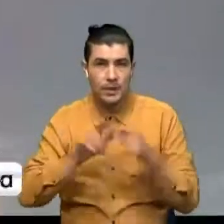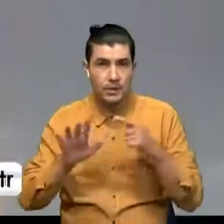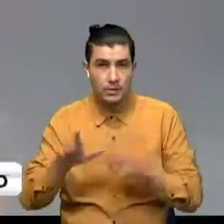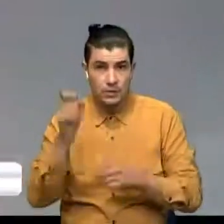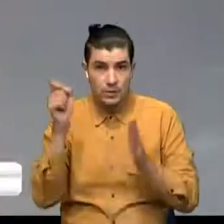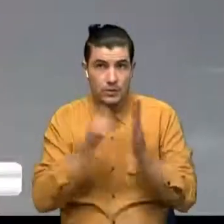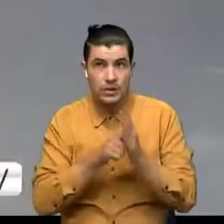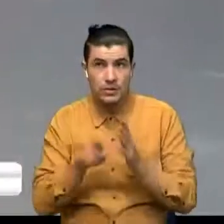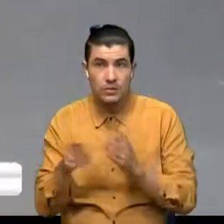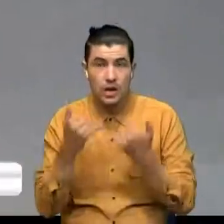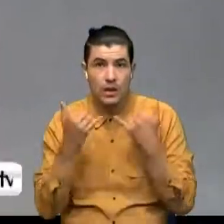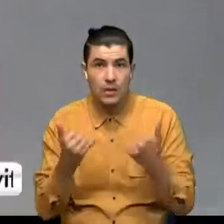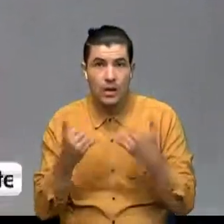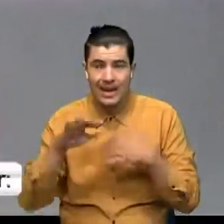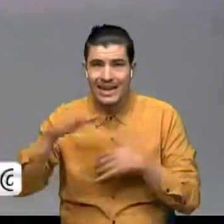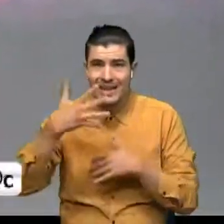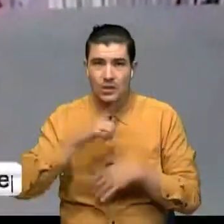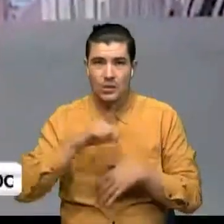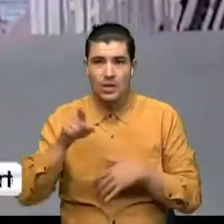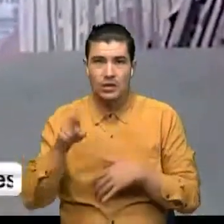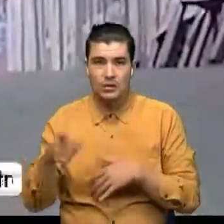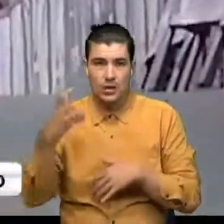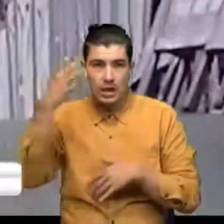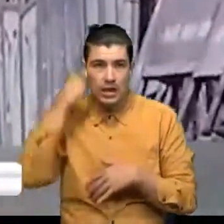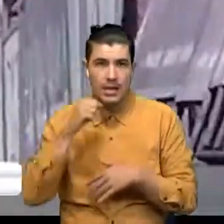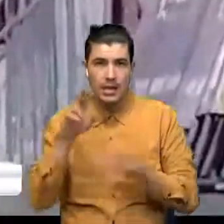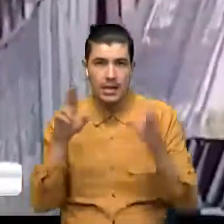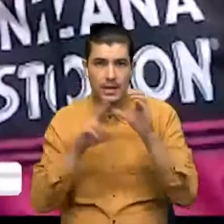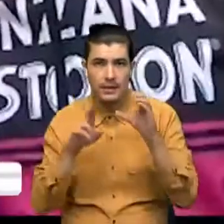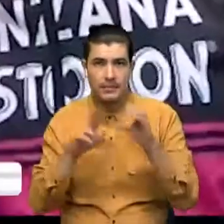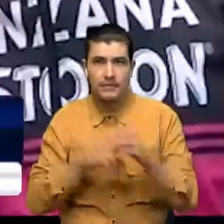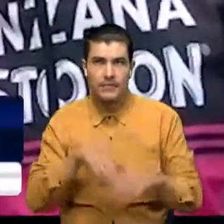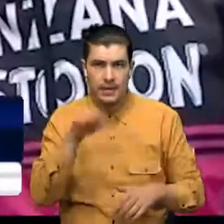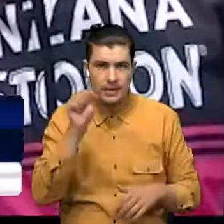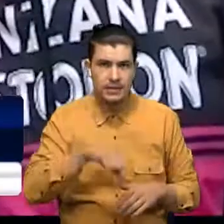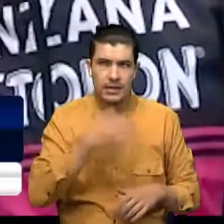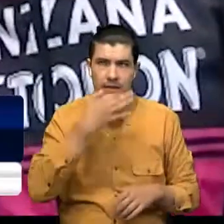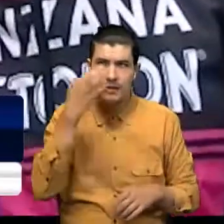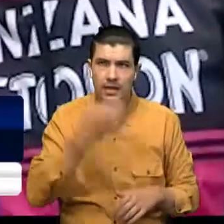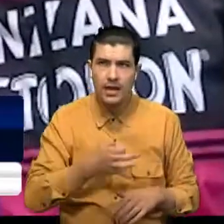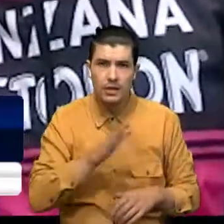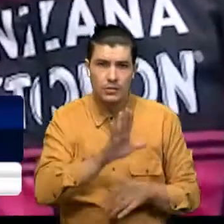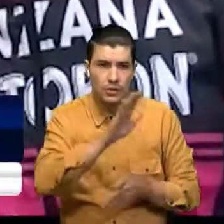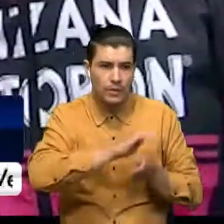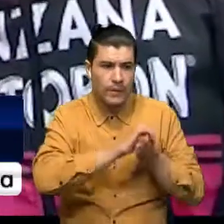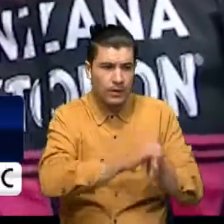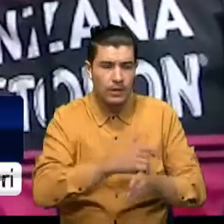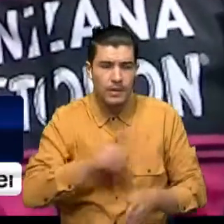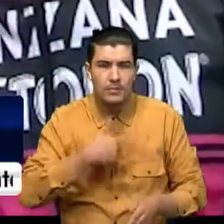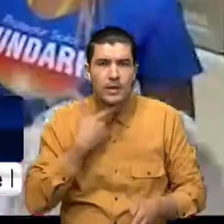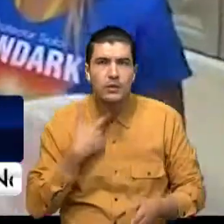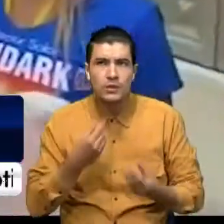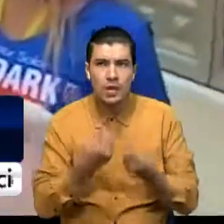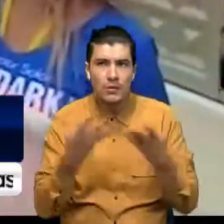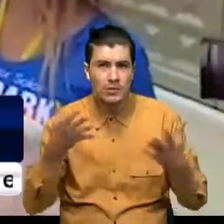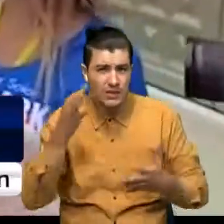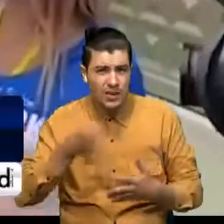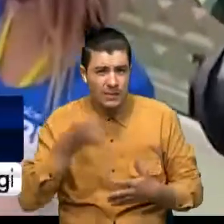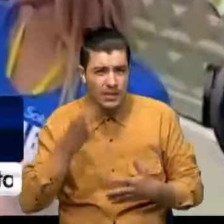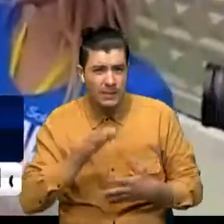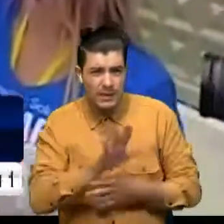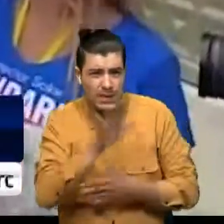del team medellín se convierte en el quinto líder del clásico rcn y bueno la verdad que una modalidad que me gusta mucho no siempre salen como uno quiere